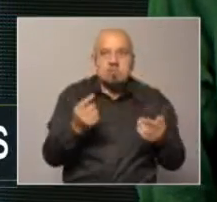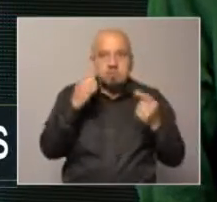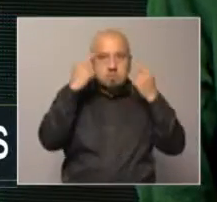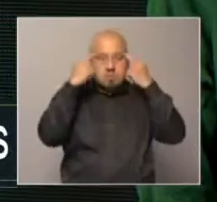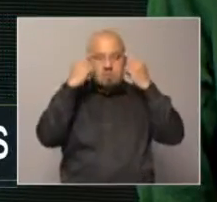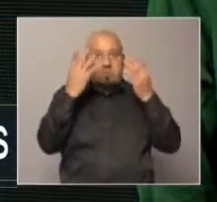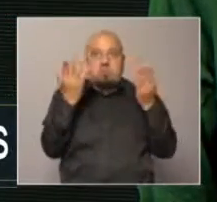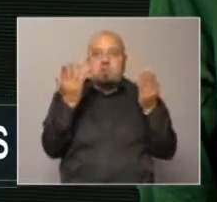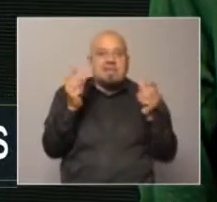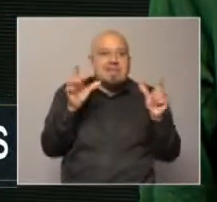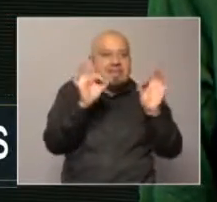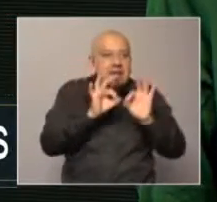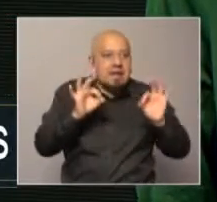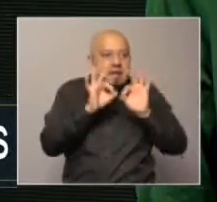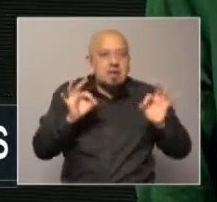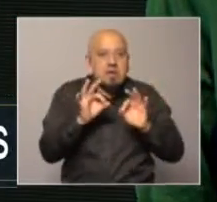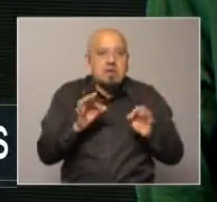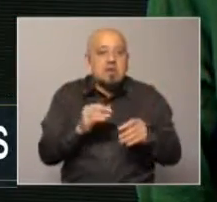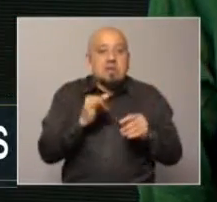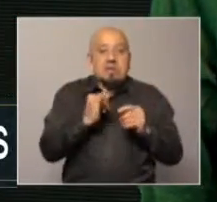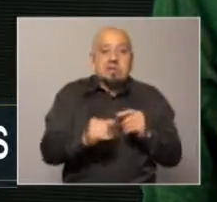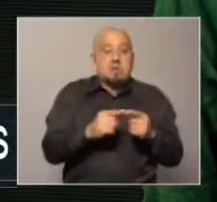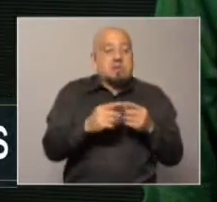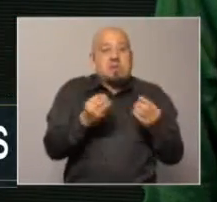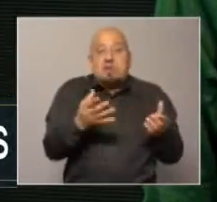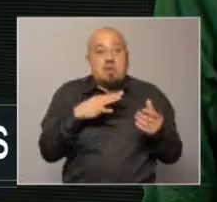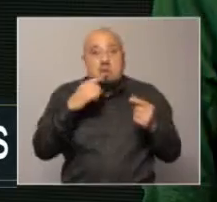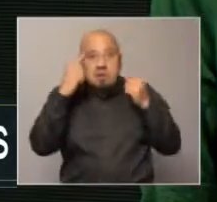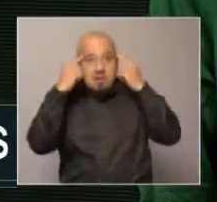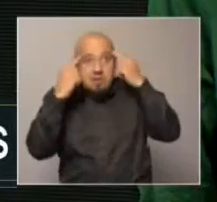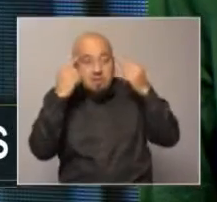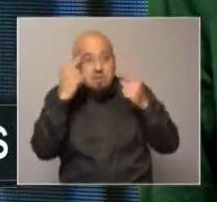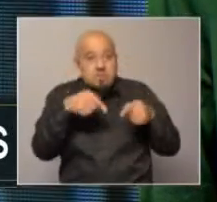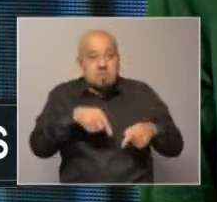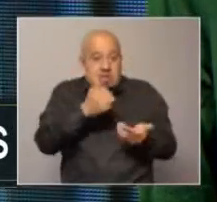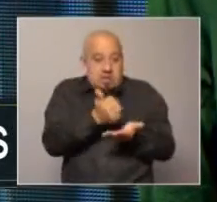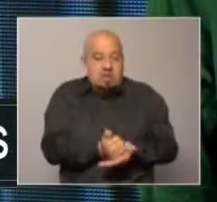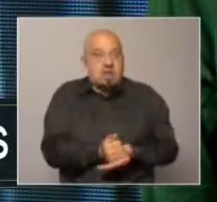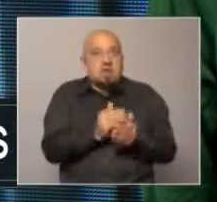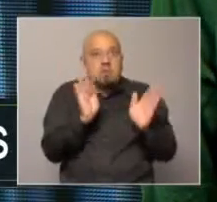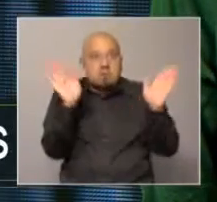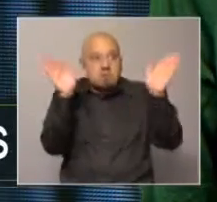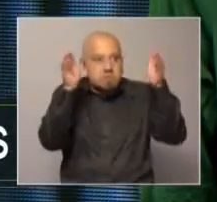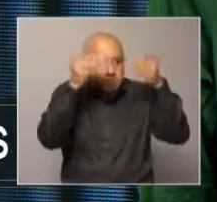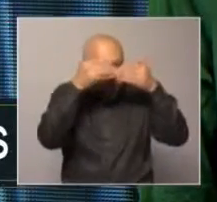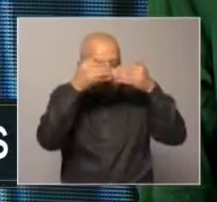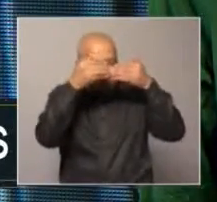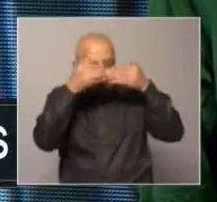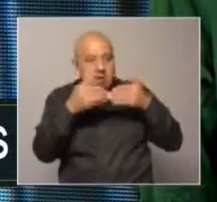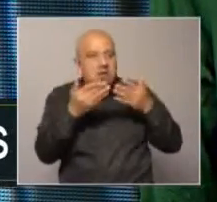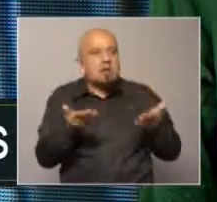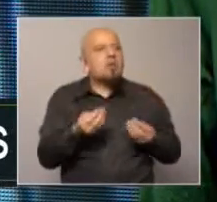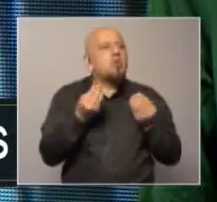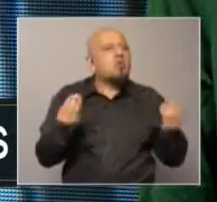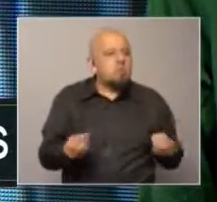entre ellos, ¿no? Esto de te pesa la cana, y sí, le pesa la cana porque en realidad está uh-huh. en un encierro total. Y así no podemos llegar a